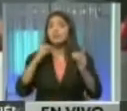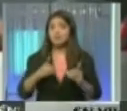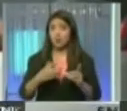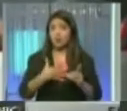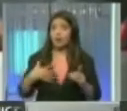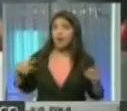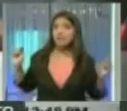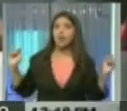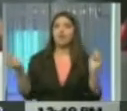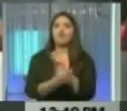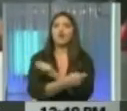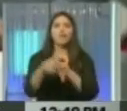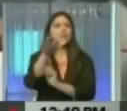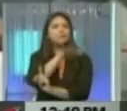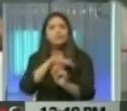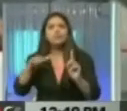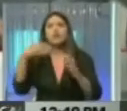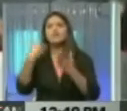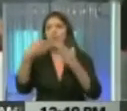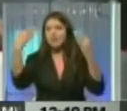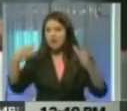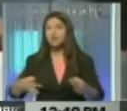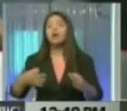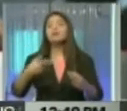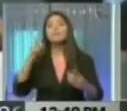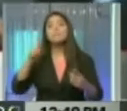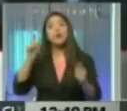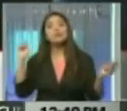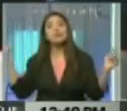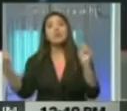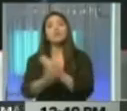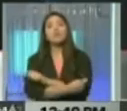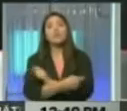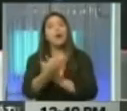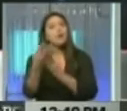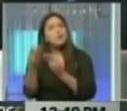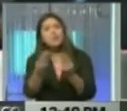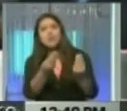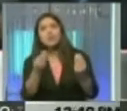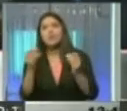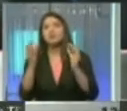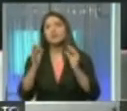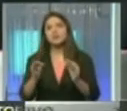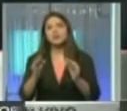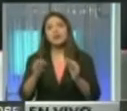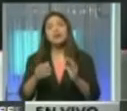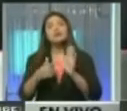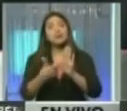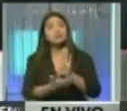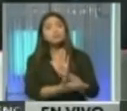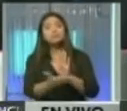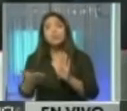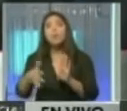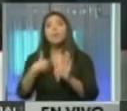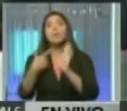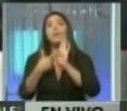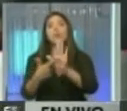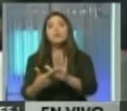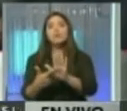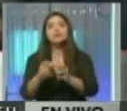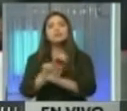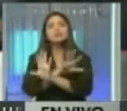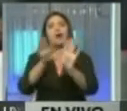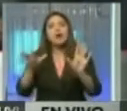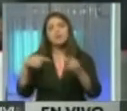transformar su territorio, a transformar su realidad y a transformar la esencia que le ha sido dada para proyectarla en